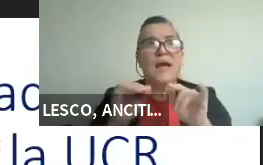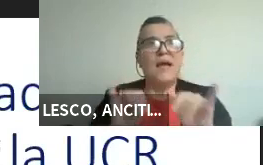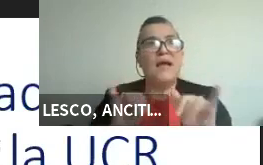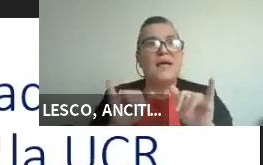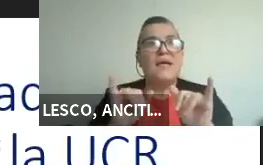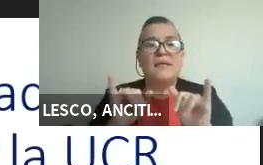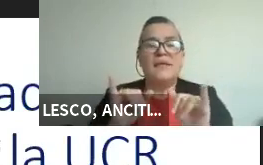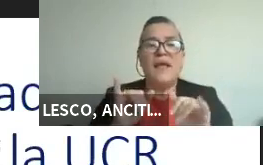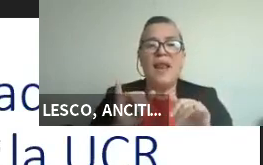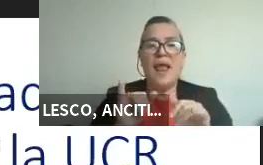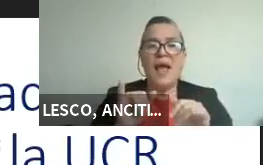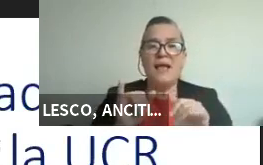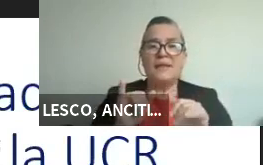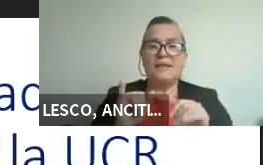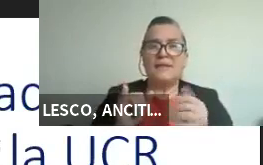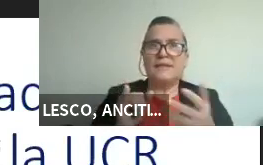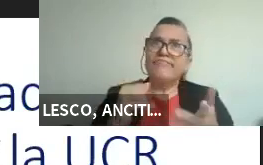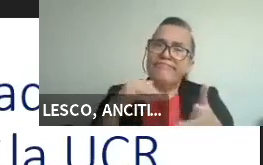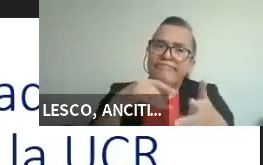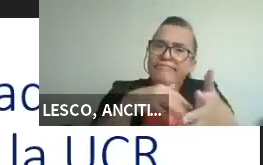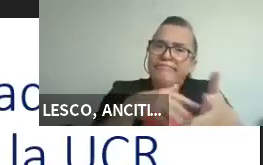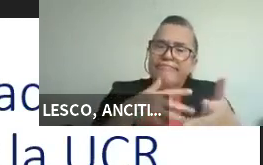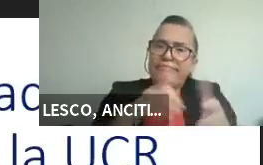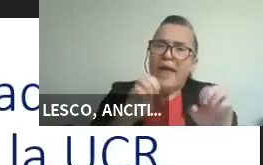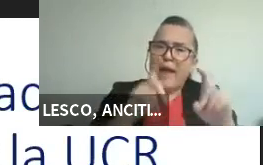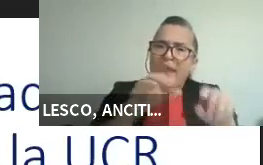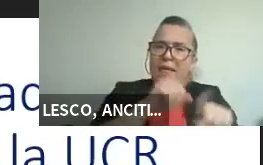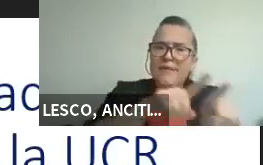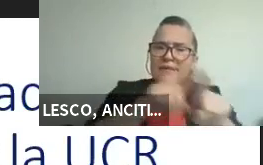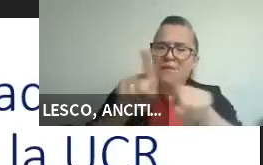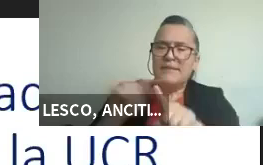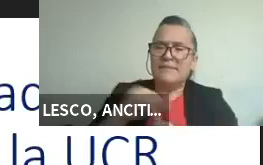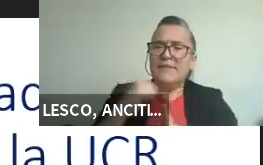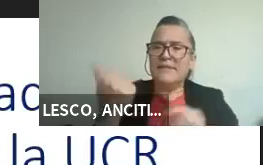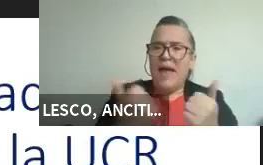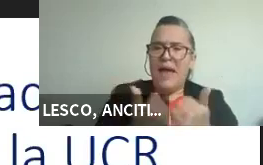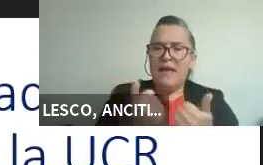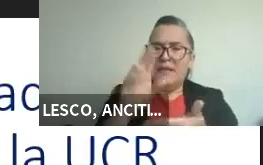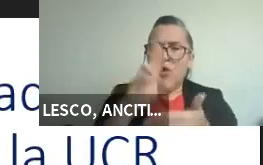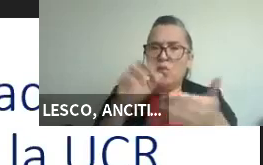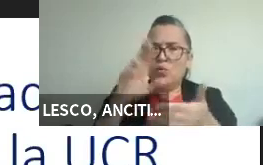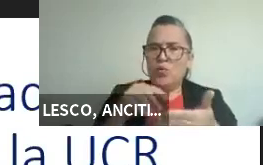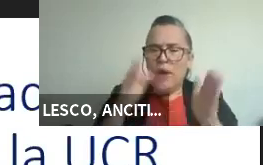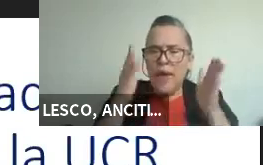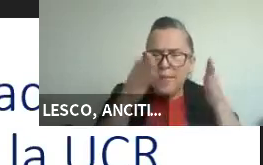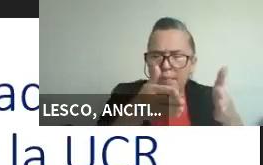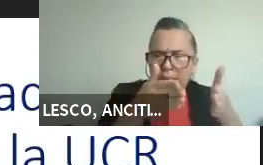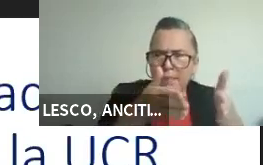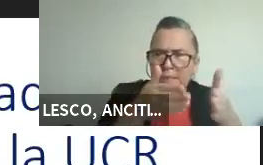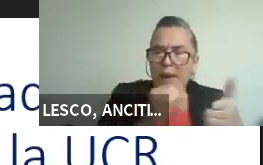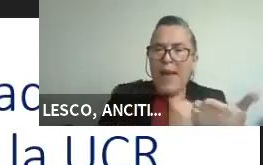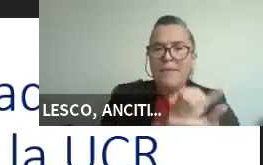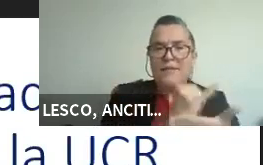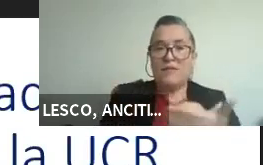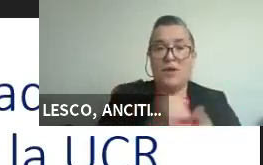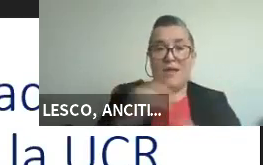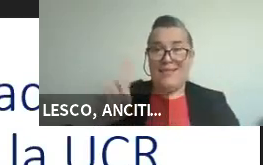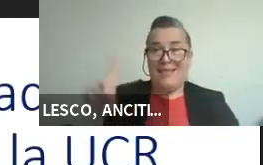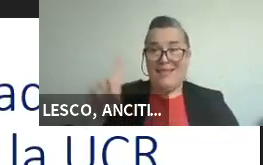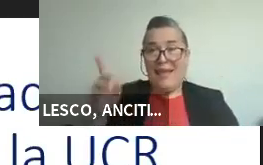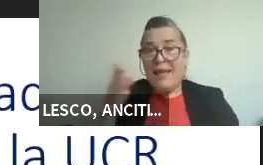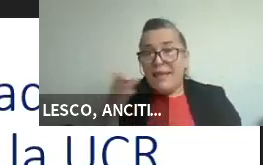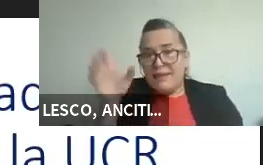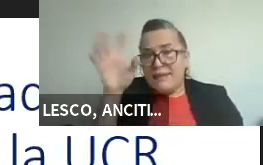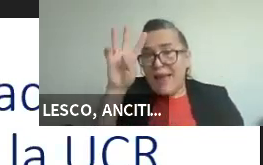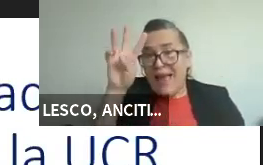cargas académicas en diferentes áreas de la universidad de costa rica dedicadas a investigación a la derecha vemos tres